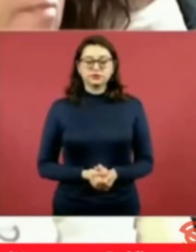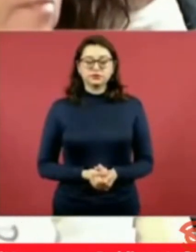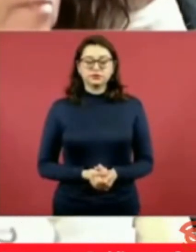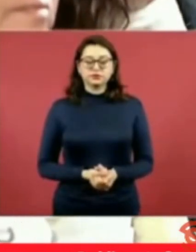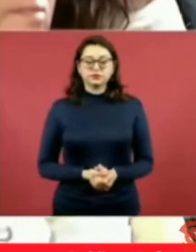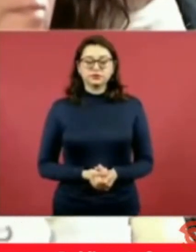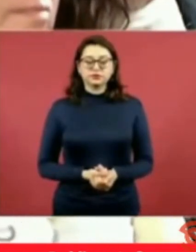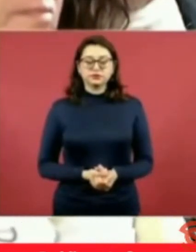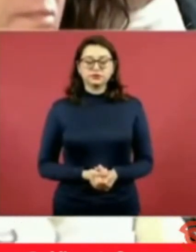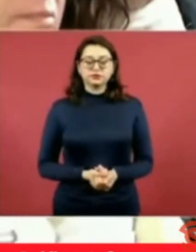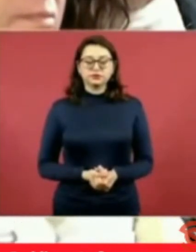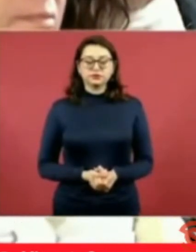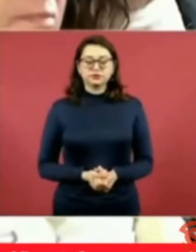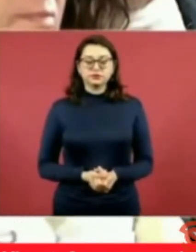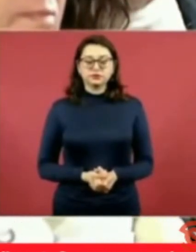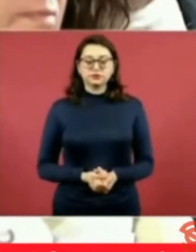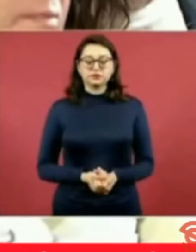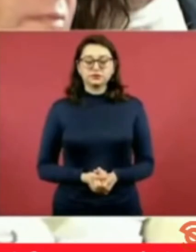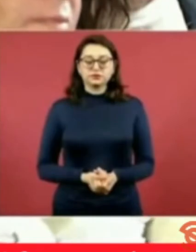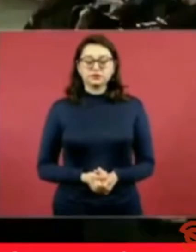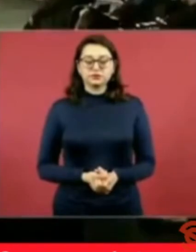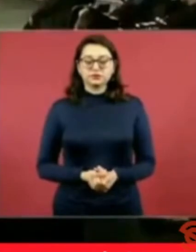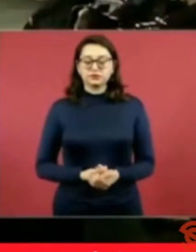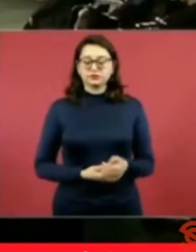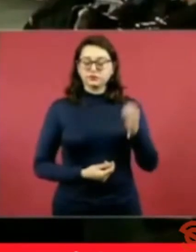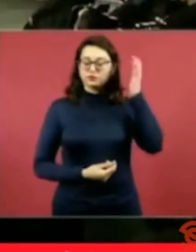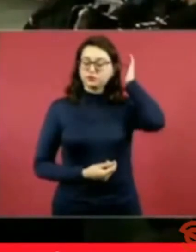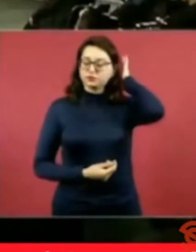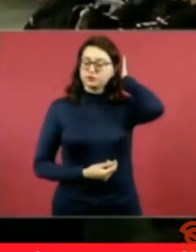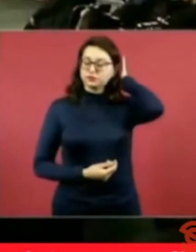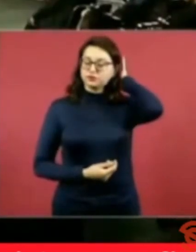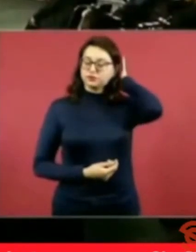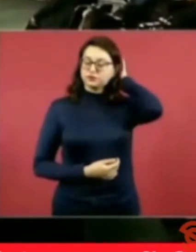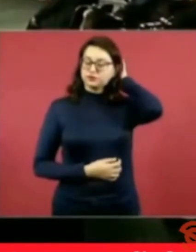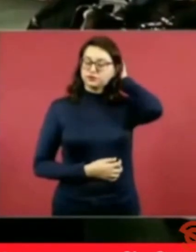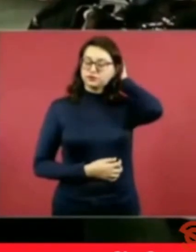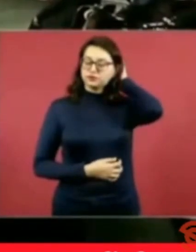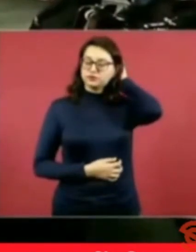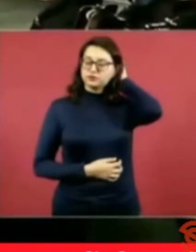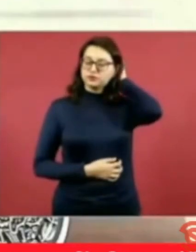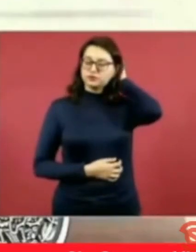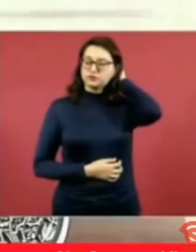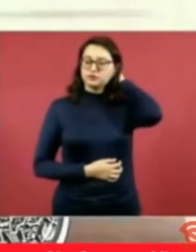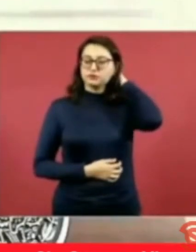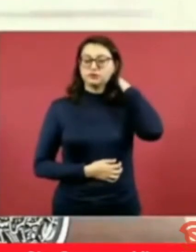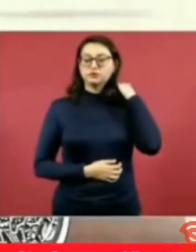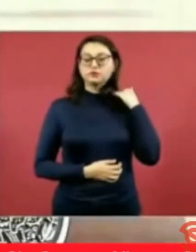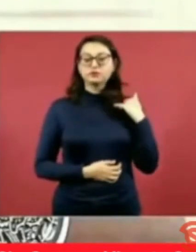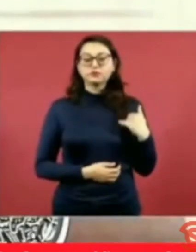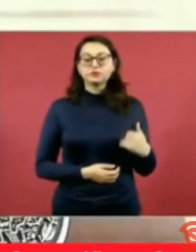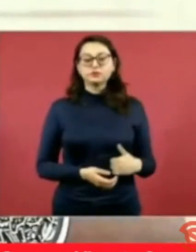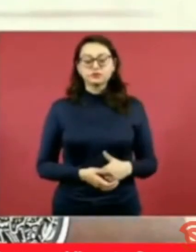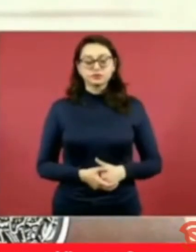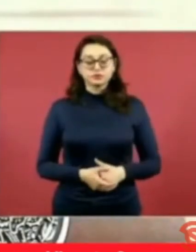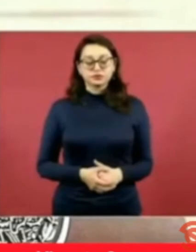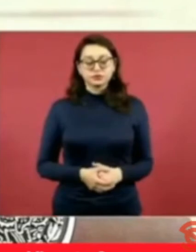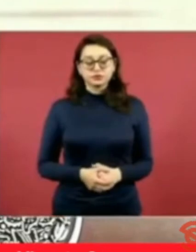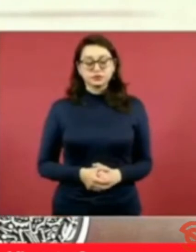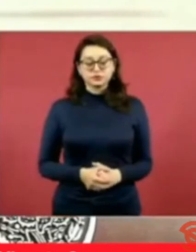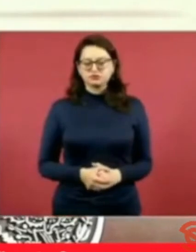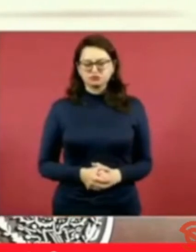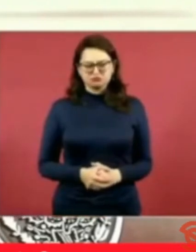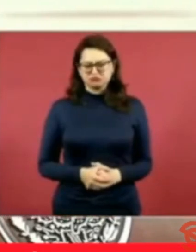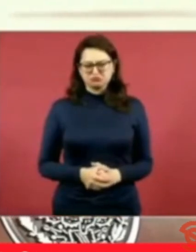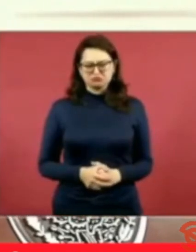detractora, ni es porque venga, porque son tiempos electorales. No había podido venir. No había tenido